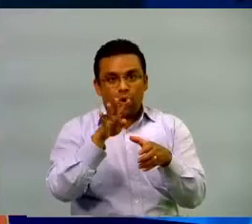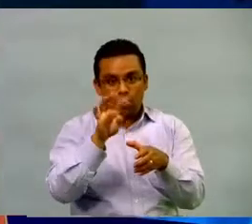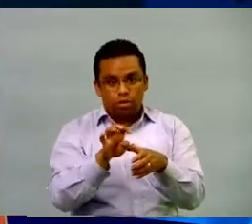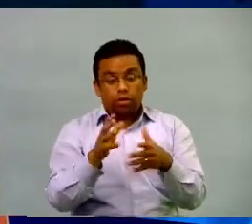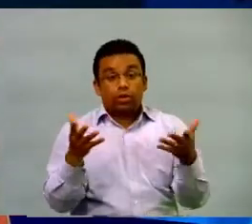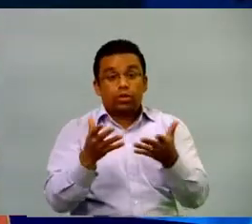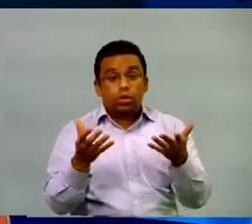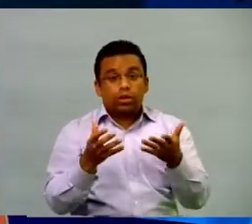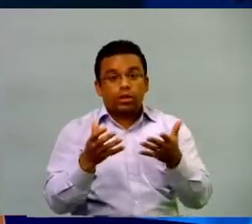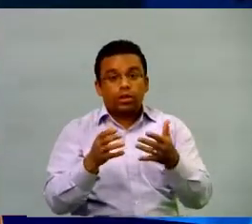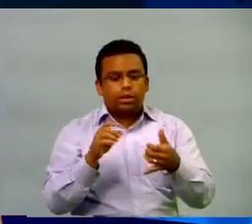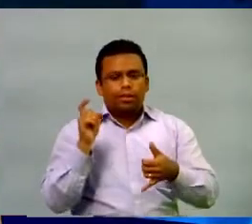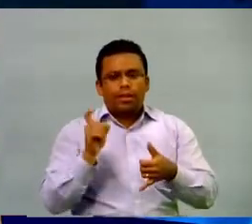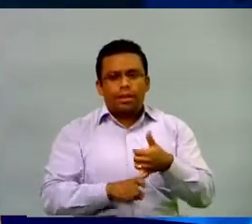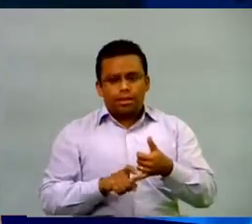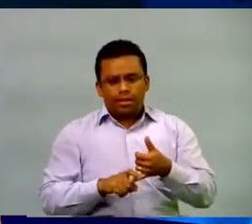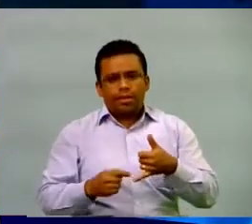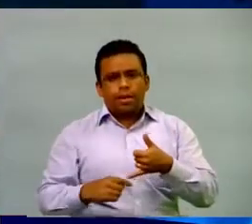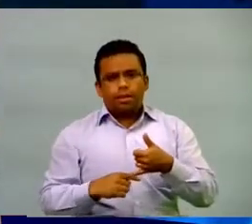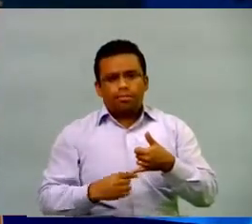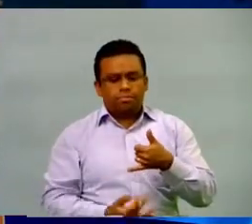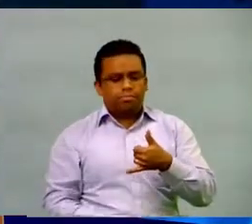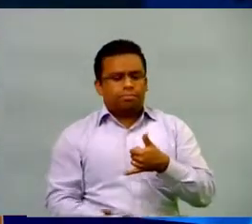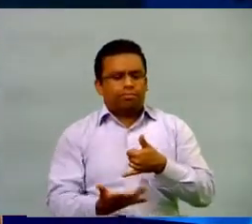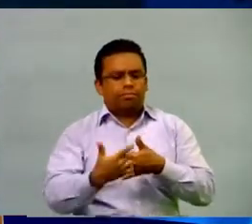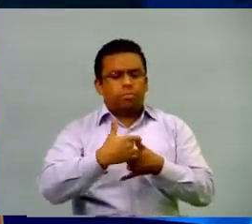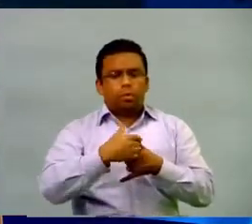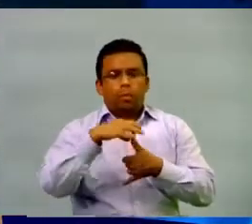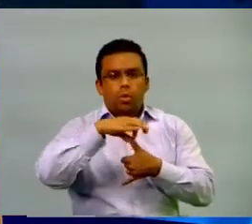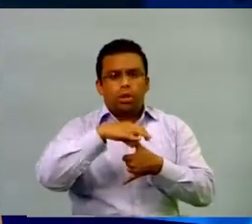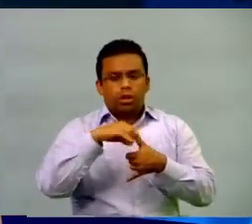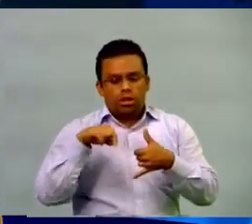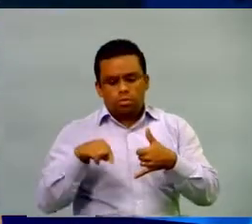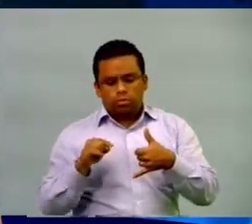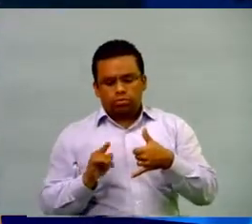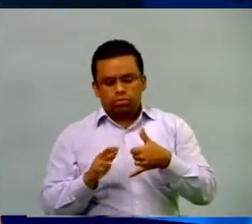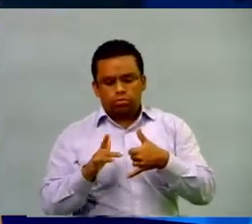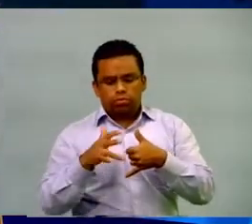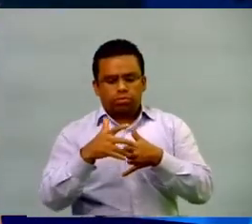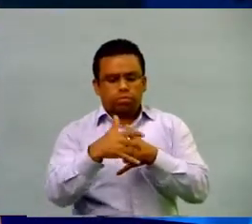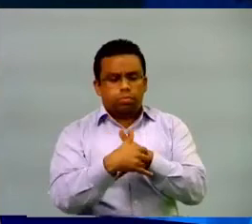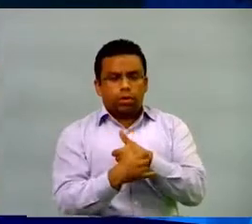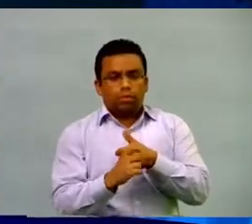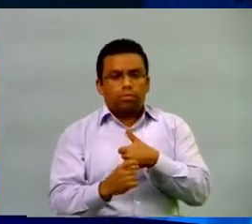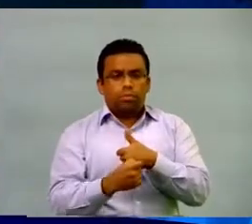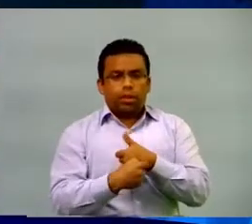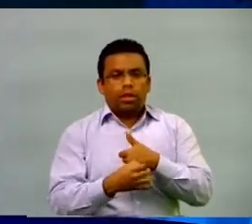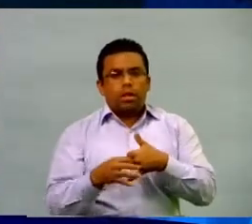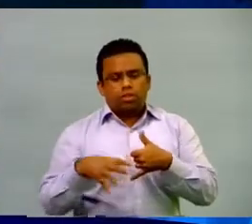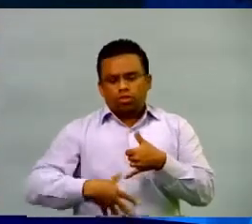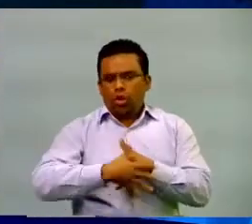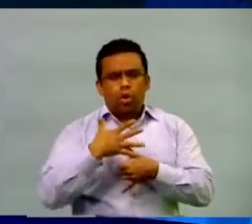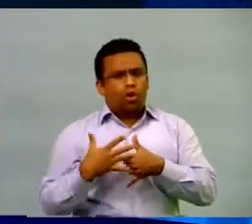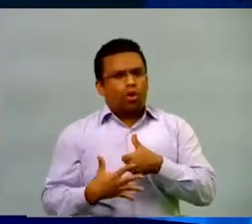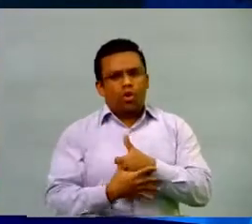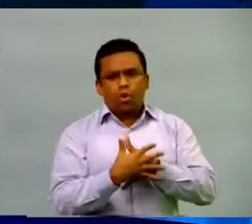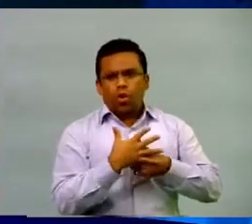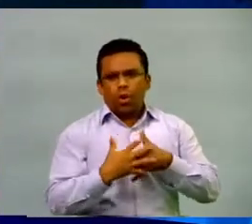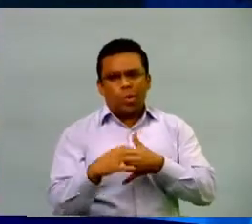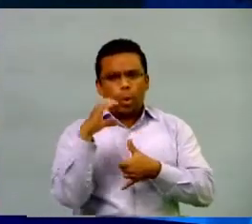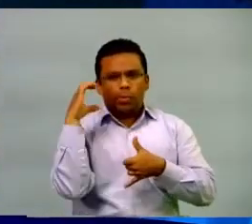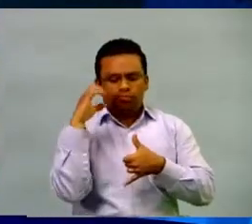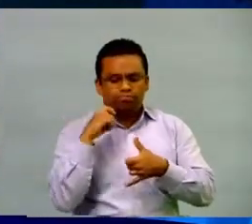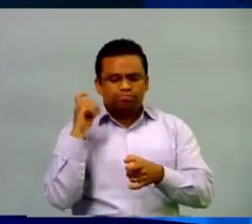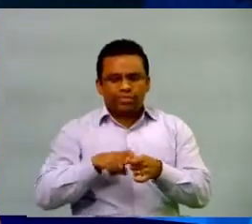desde Leticia hasta La Guajira, desde Quibdó hasta el otro extremo en Puerto Carreño y en todos los lugares de Colombia. Vamos